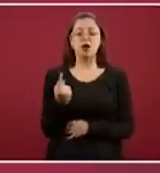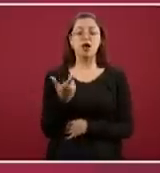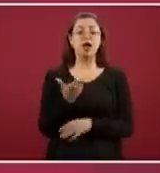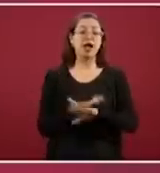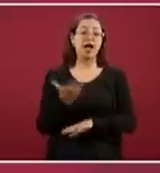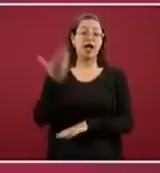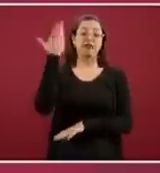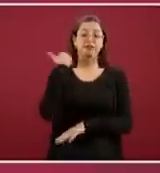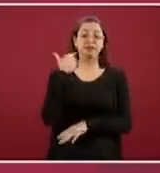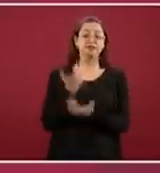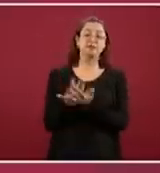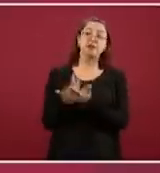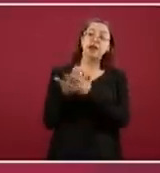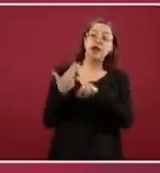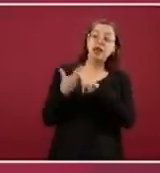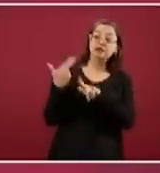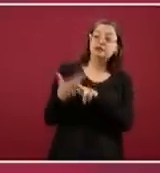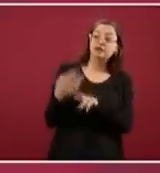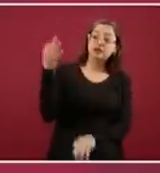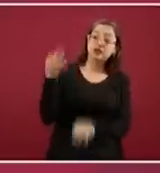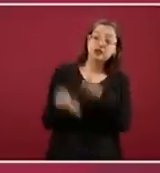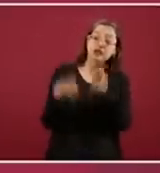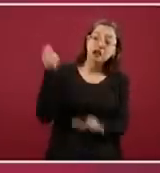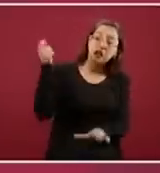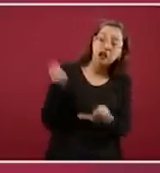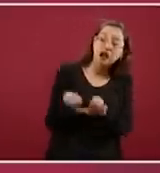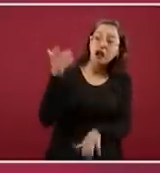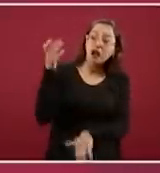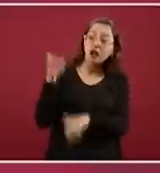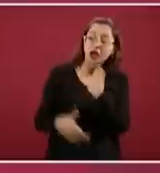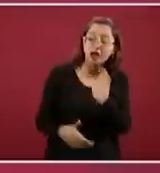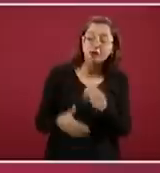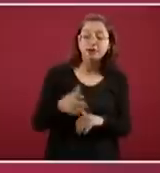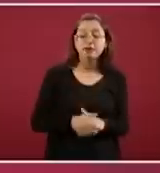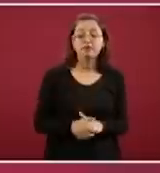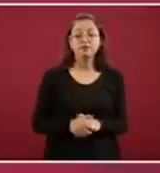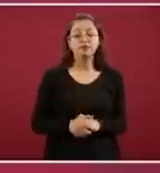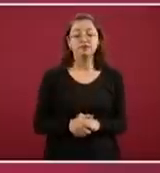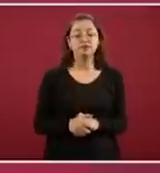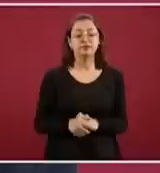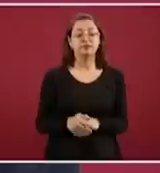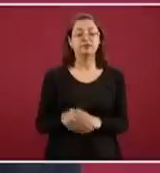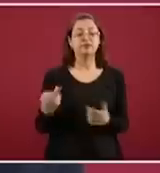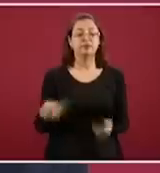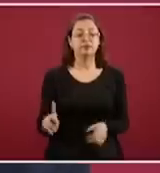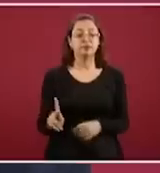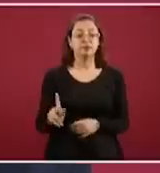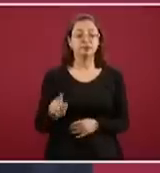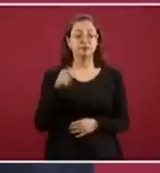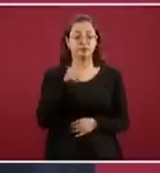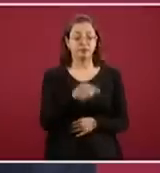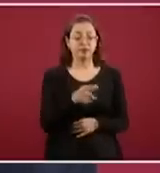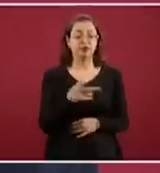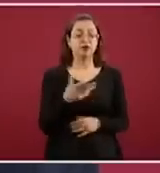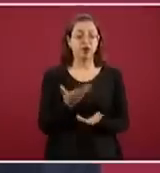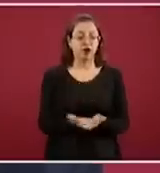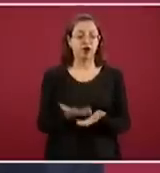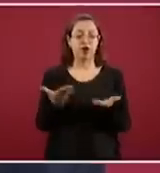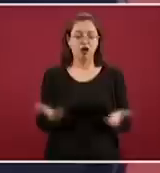terminara el juicio. Y el avión, sí, se podría.